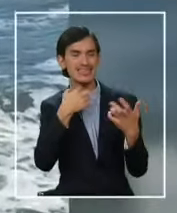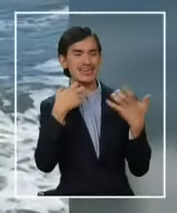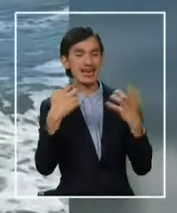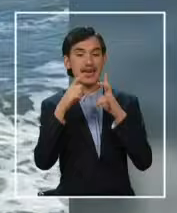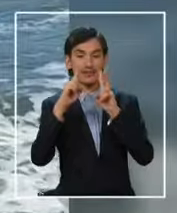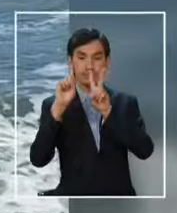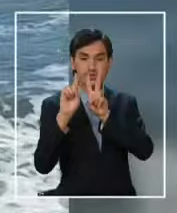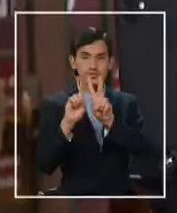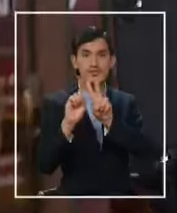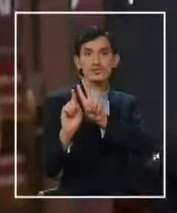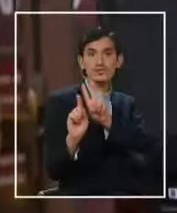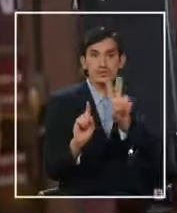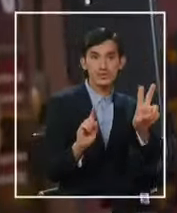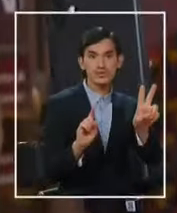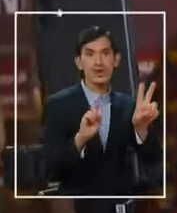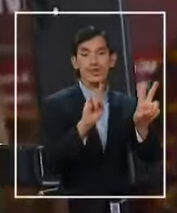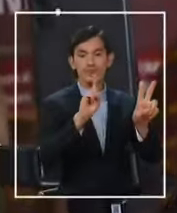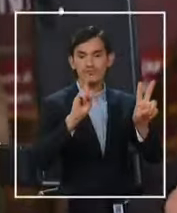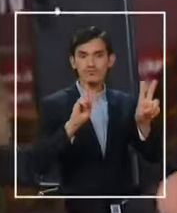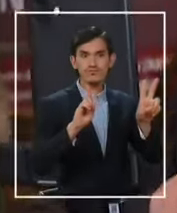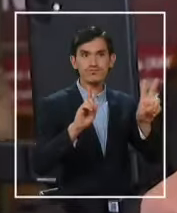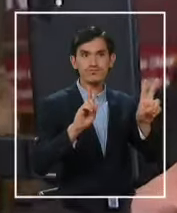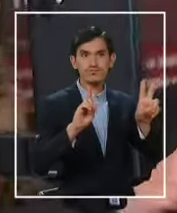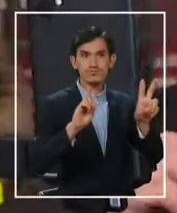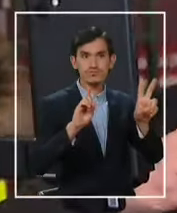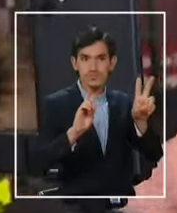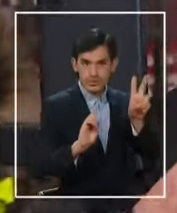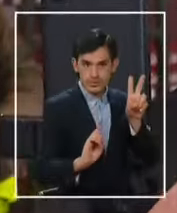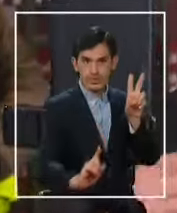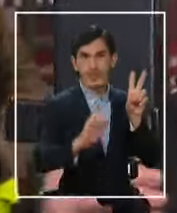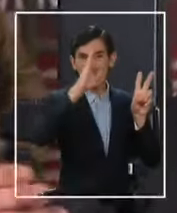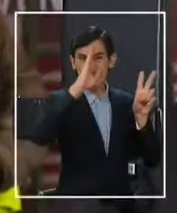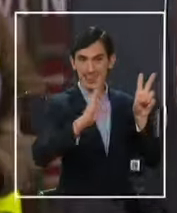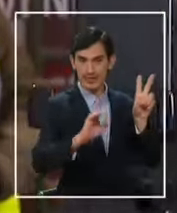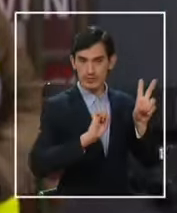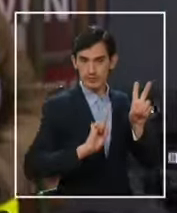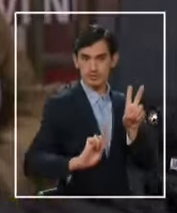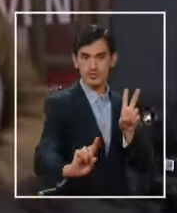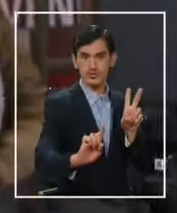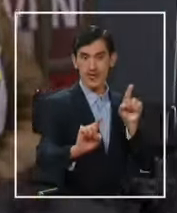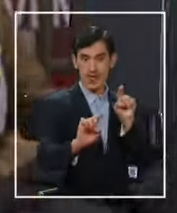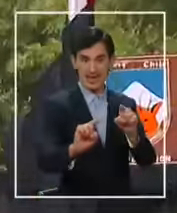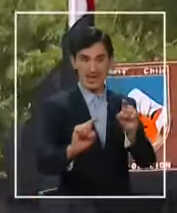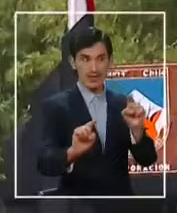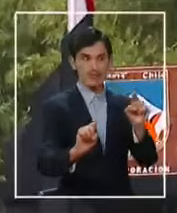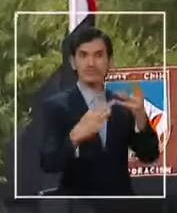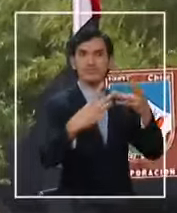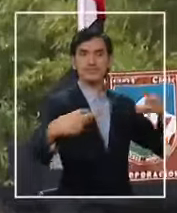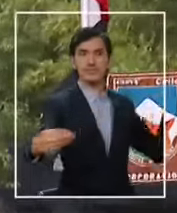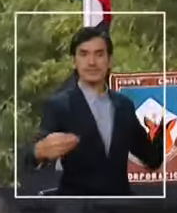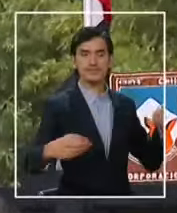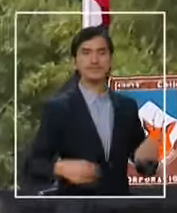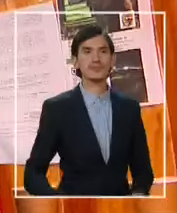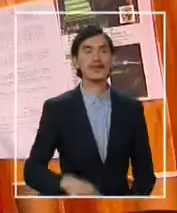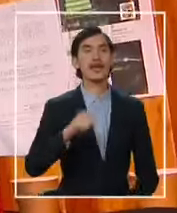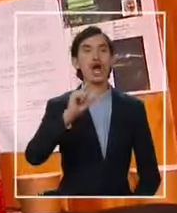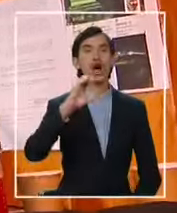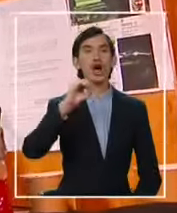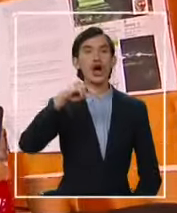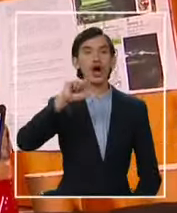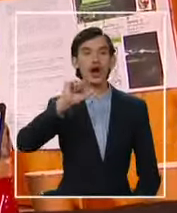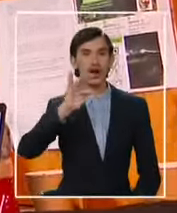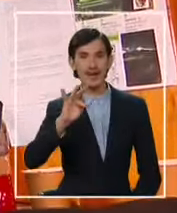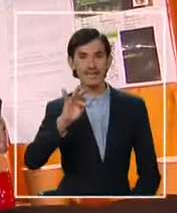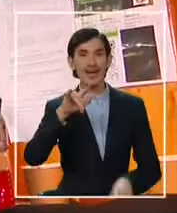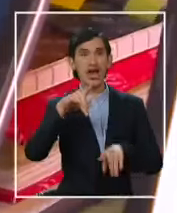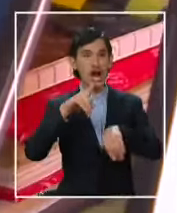desviaron y Claudio siguió hacia abajo de largo, ¿no? Y ahí perdieron contacto. Según la CONAF, por la hora